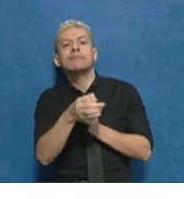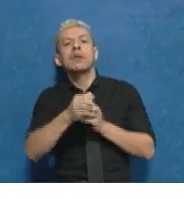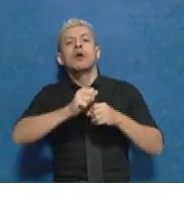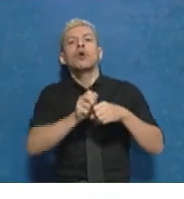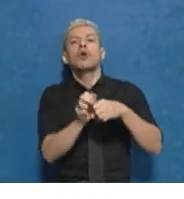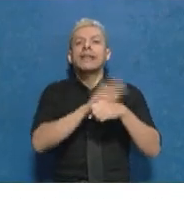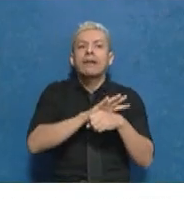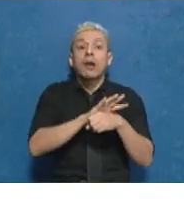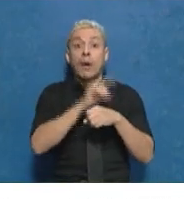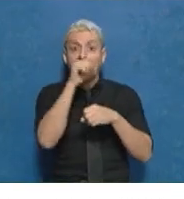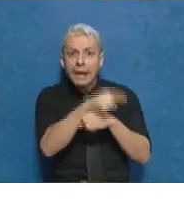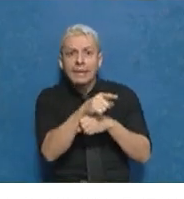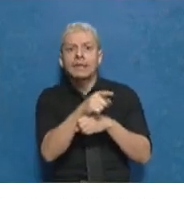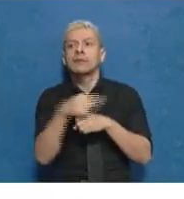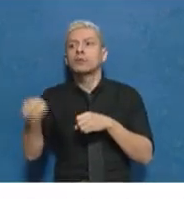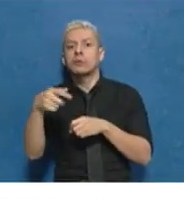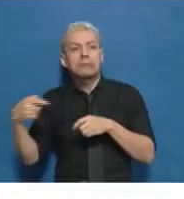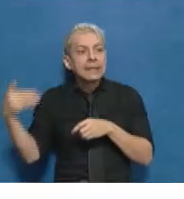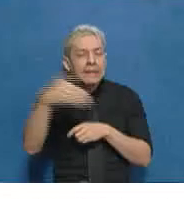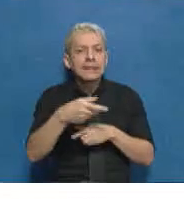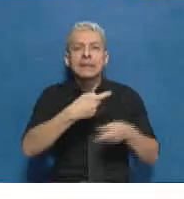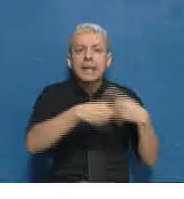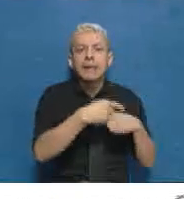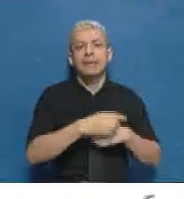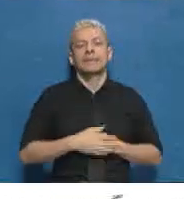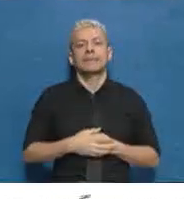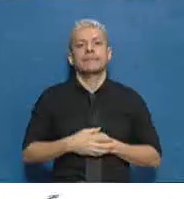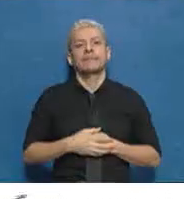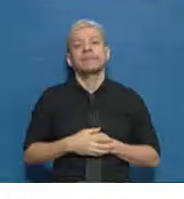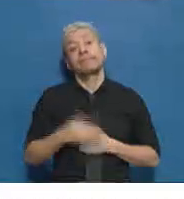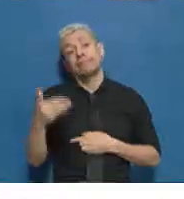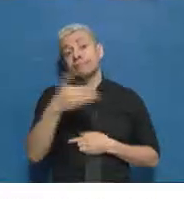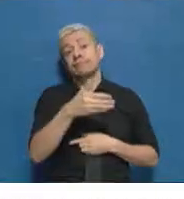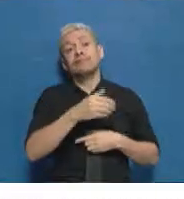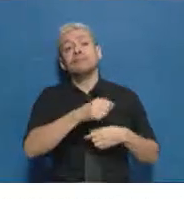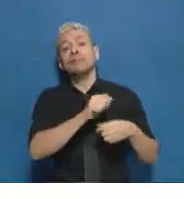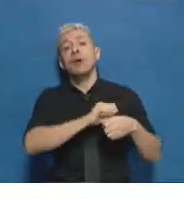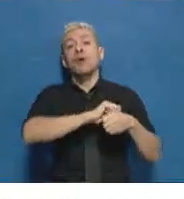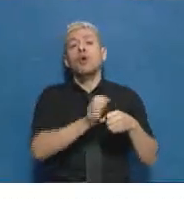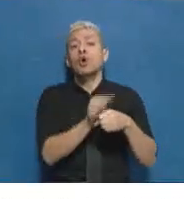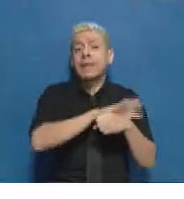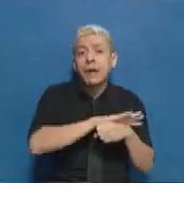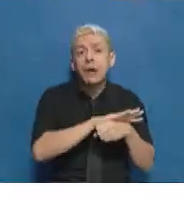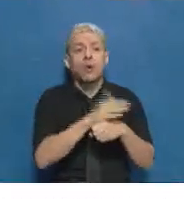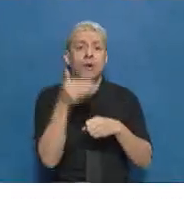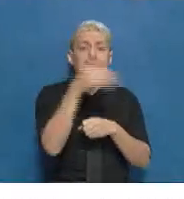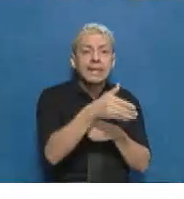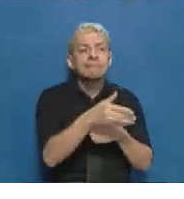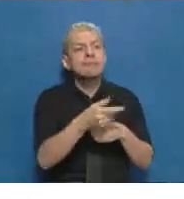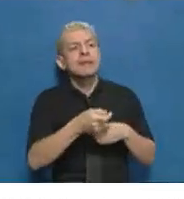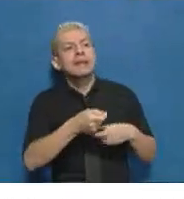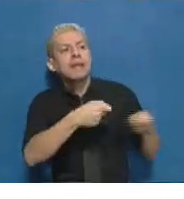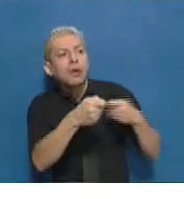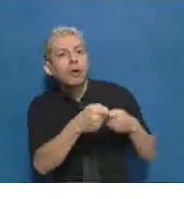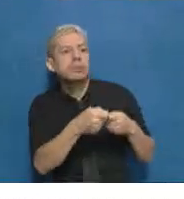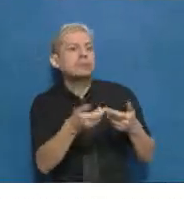donde intentan hacer todos los trámites. Por ahí ir a Costa, y bueno, y tratar de buscar en algunos negocios que te lo sacan, y bueno, pagar el, para